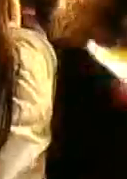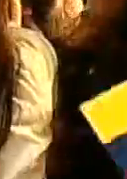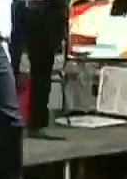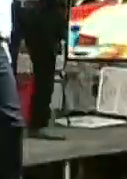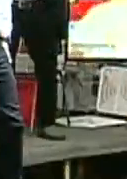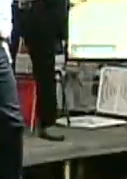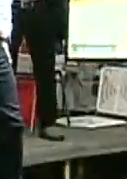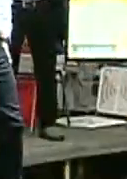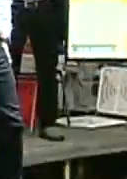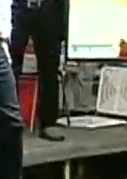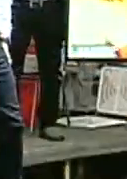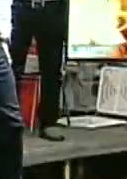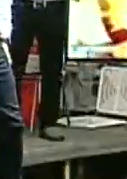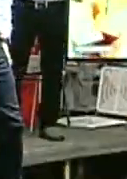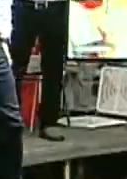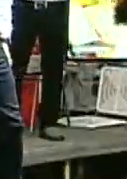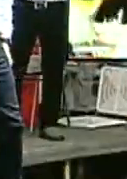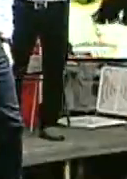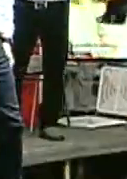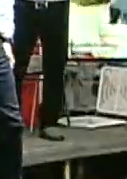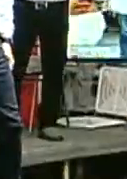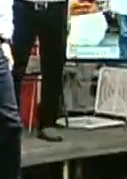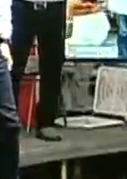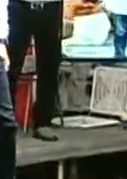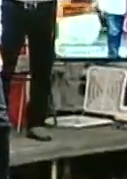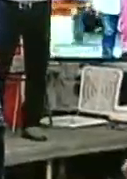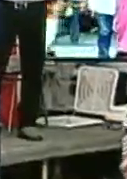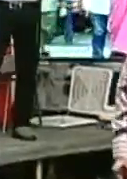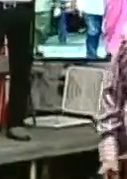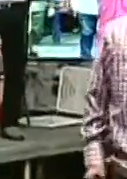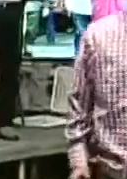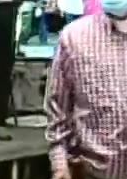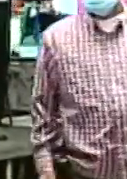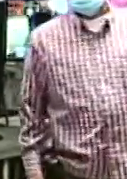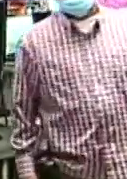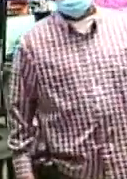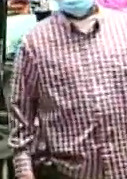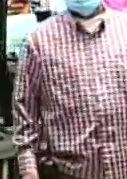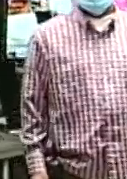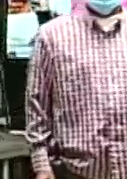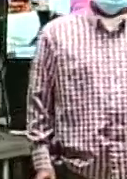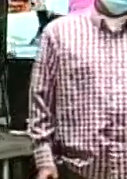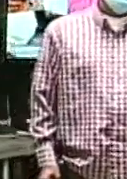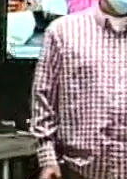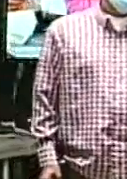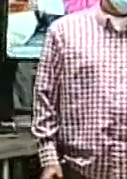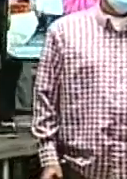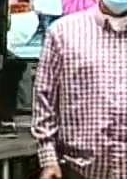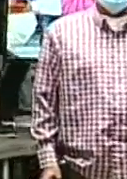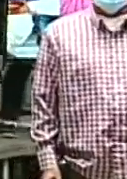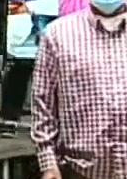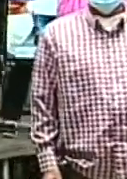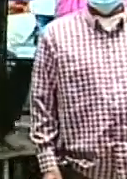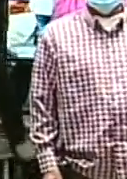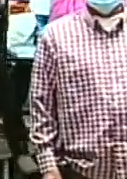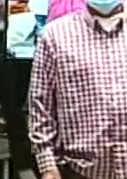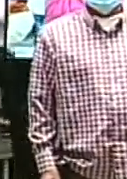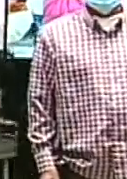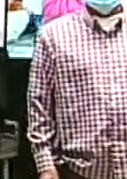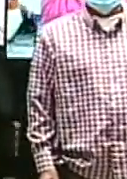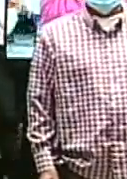y 4 gatos. La gente pasaba al patio a sentarse en las banquetas, jugaba rifa y dupletas y